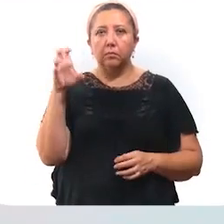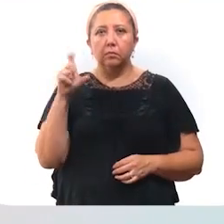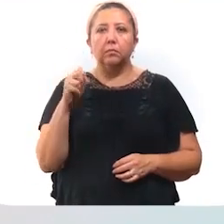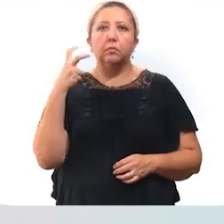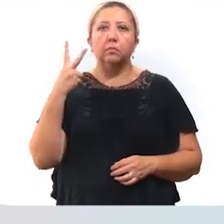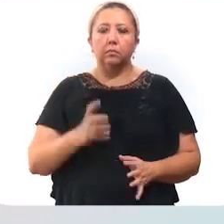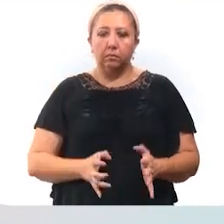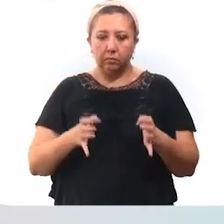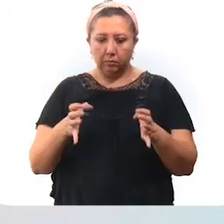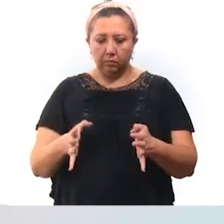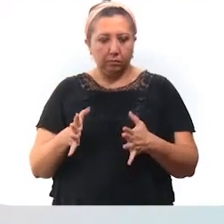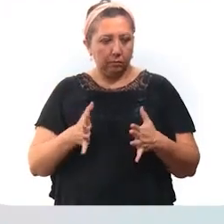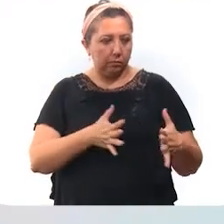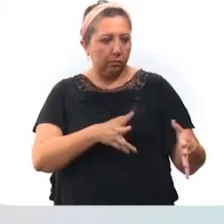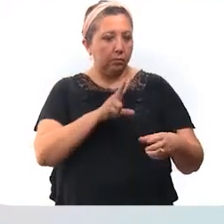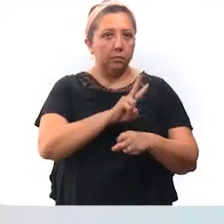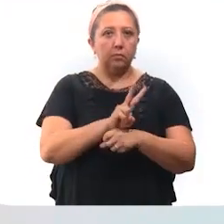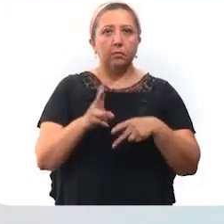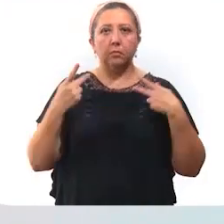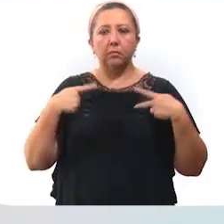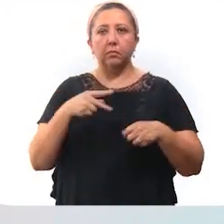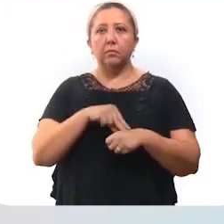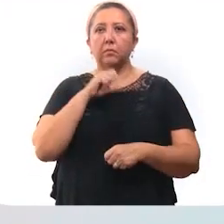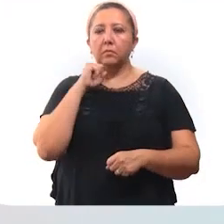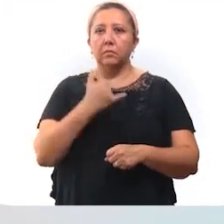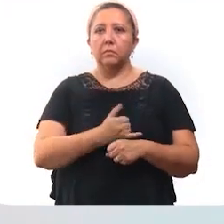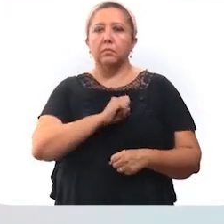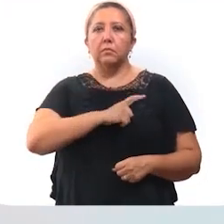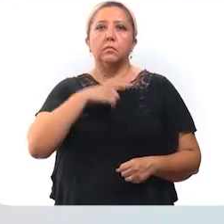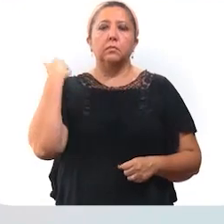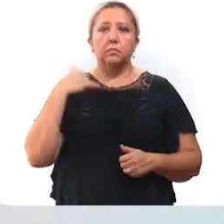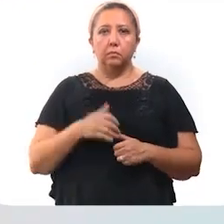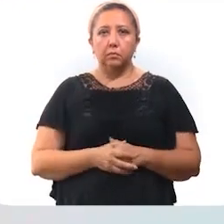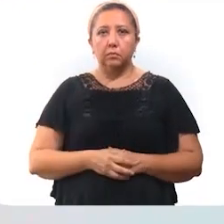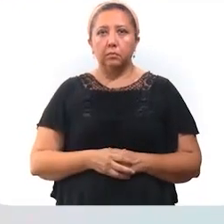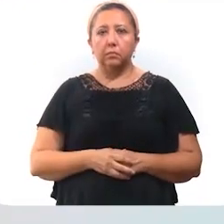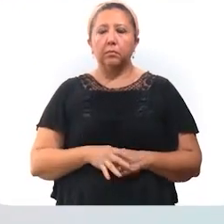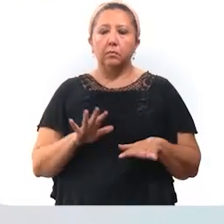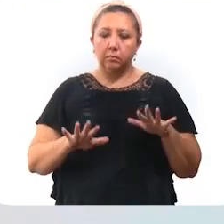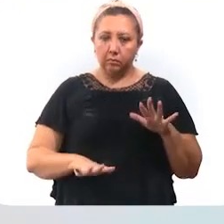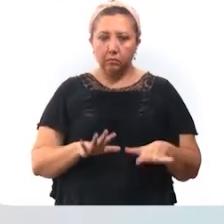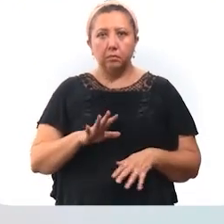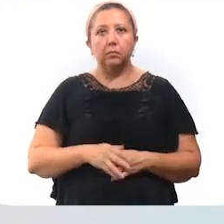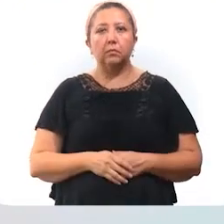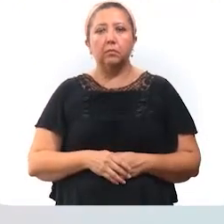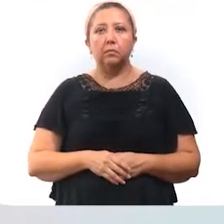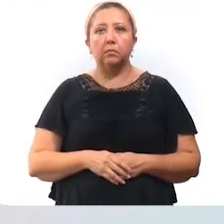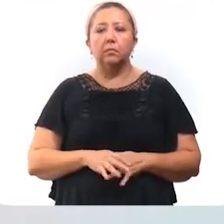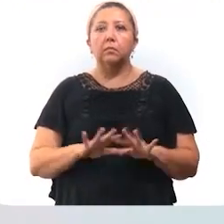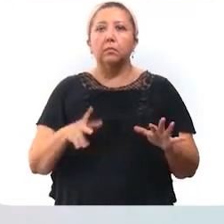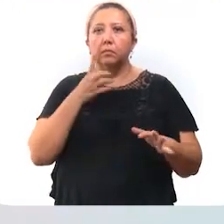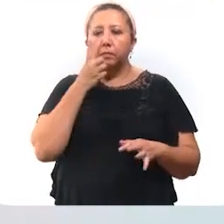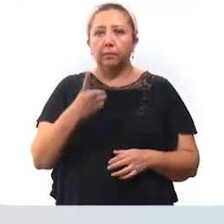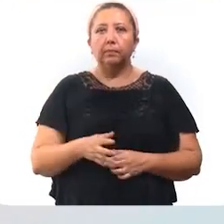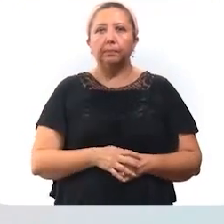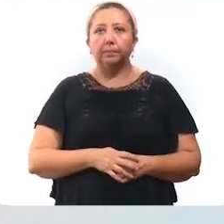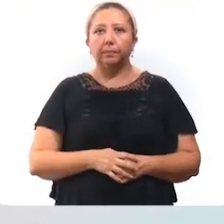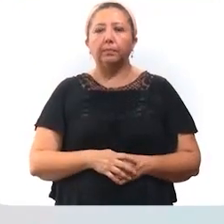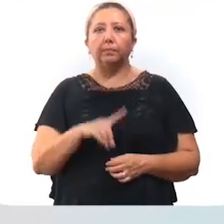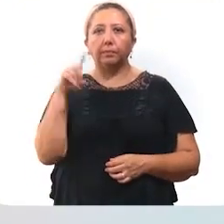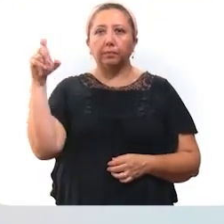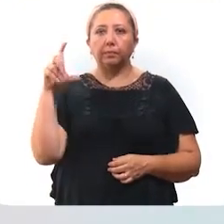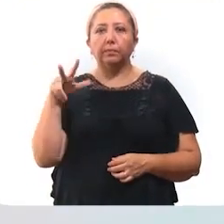2.522 están estables, aislados, monitoreados por personal médico de los servicios de salud de Yucatán. Presentan síntomas leves. Como ya se